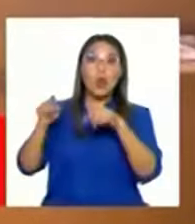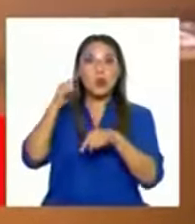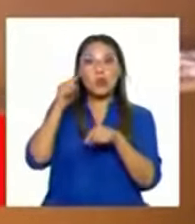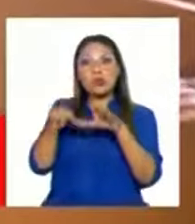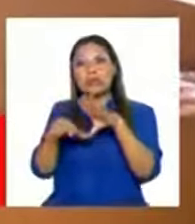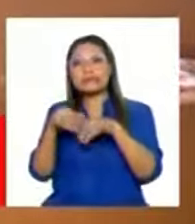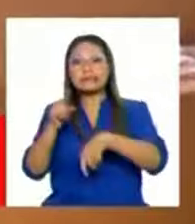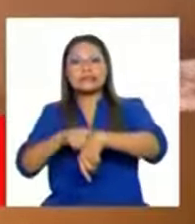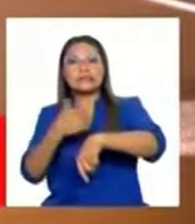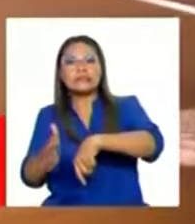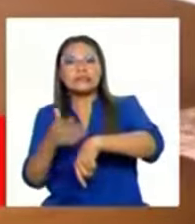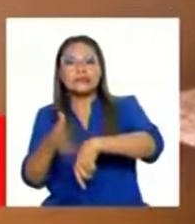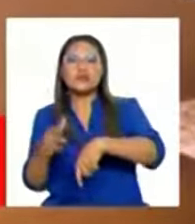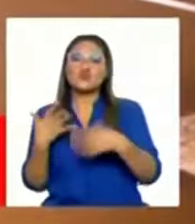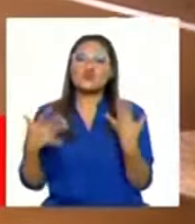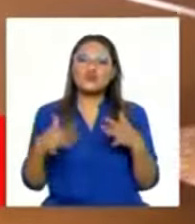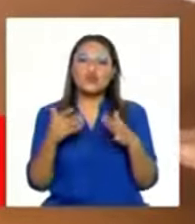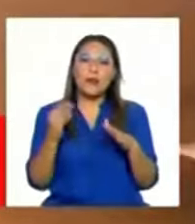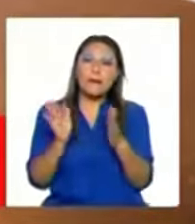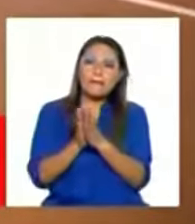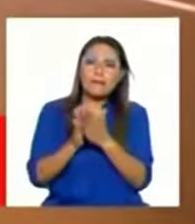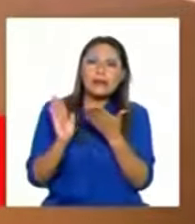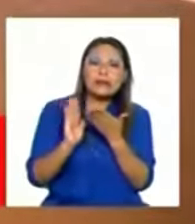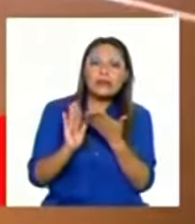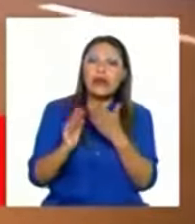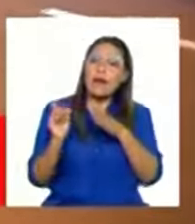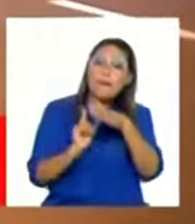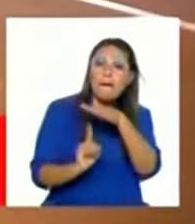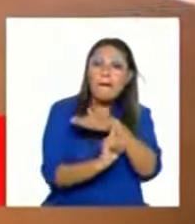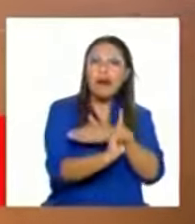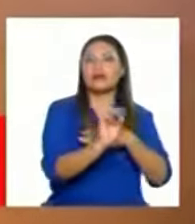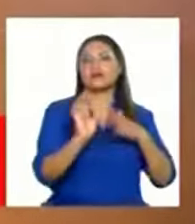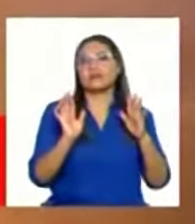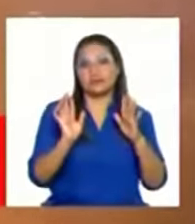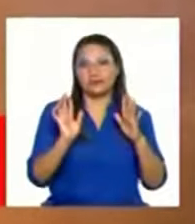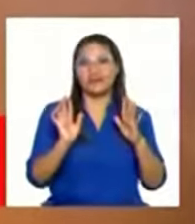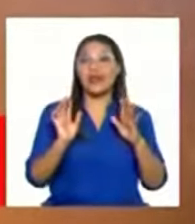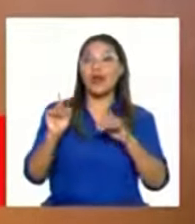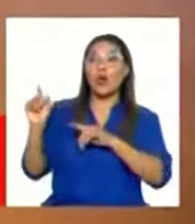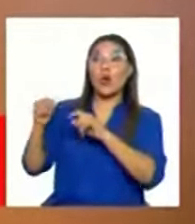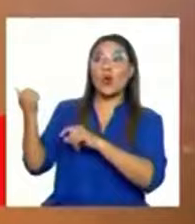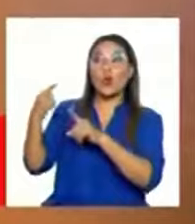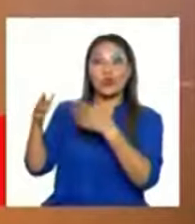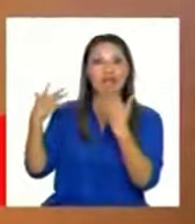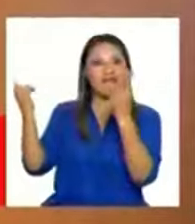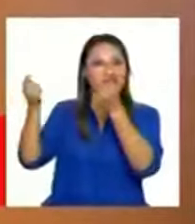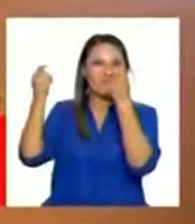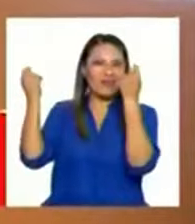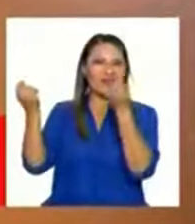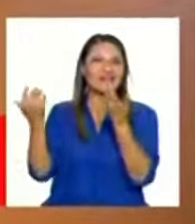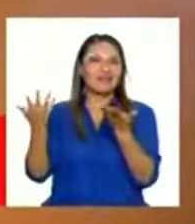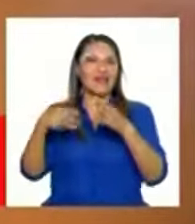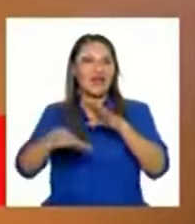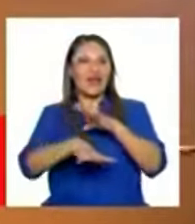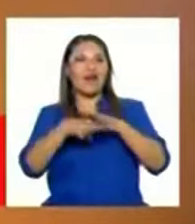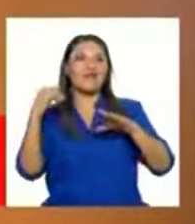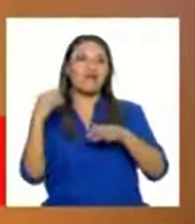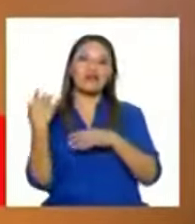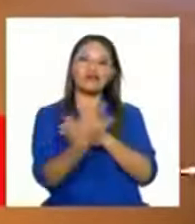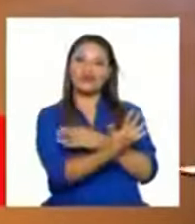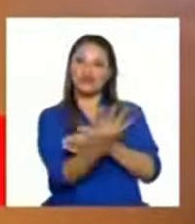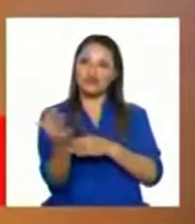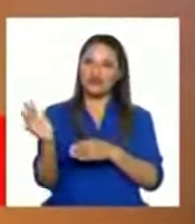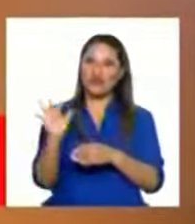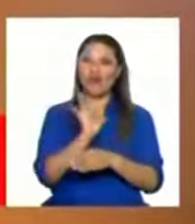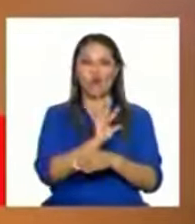por ahí apresurosos para poder ingresar al estadio, como lo indicaba, se vivió una fiesta, ¿no? También en las afueras, por